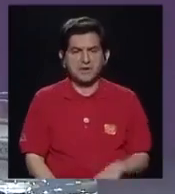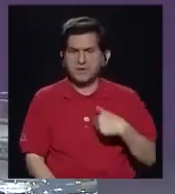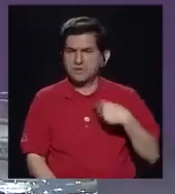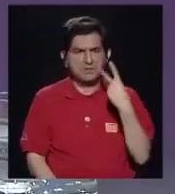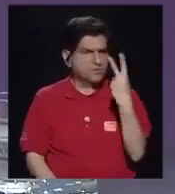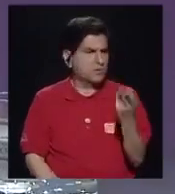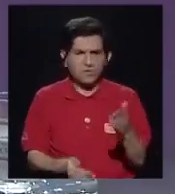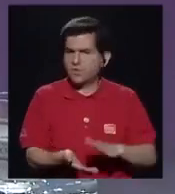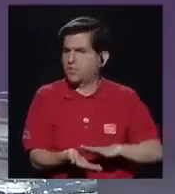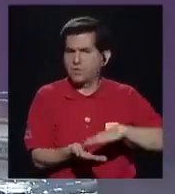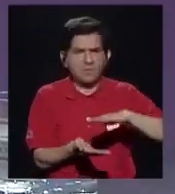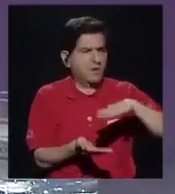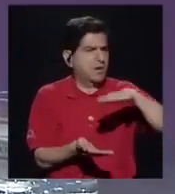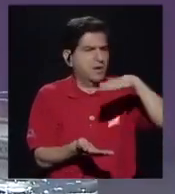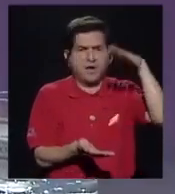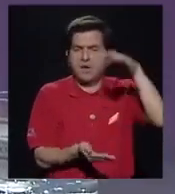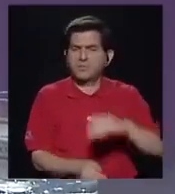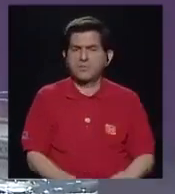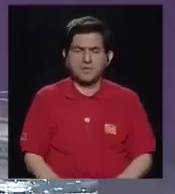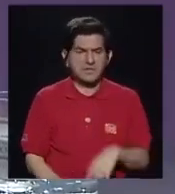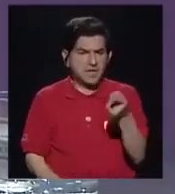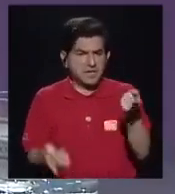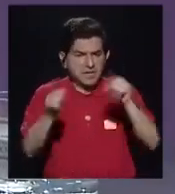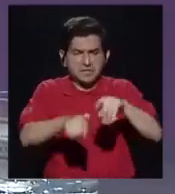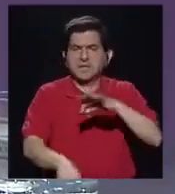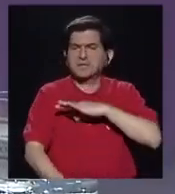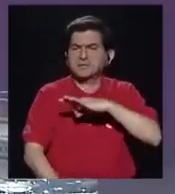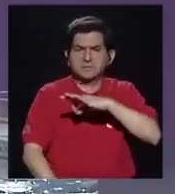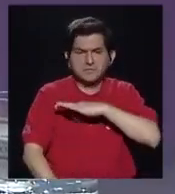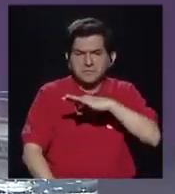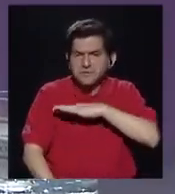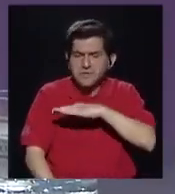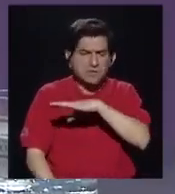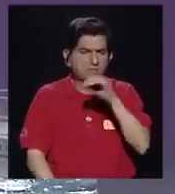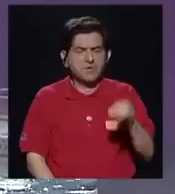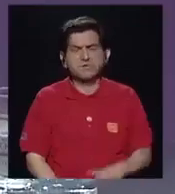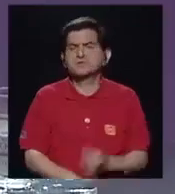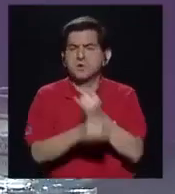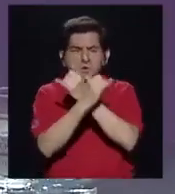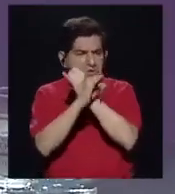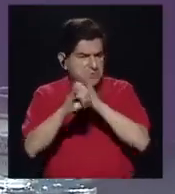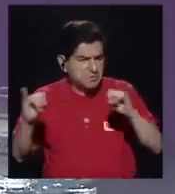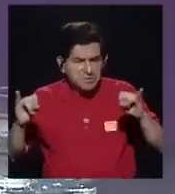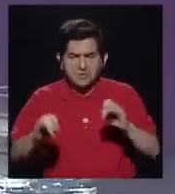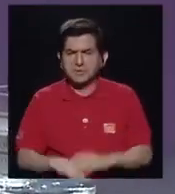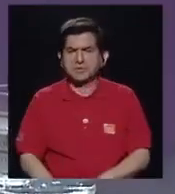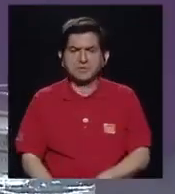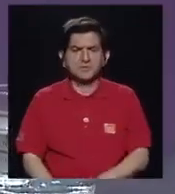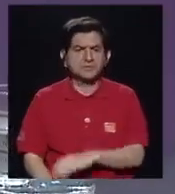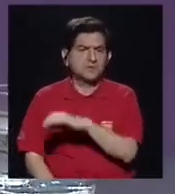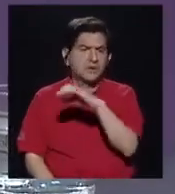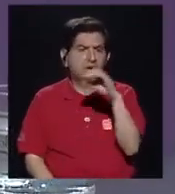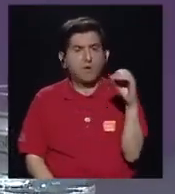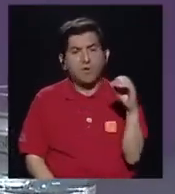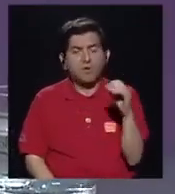visto aumentar su su van a estar su su autonomía Su